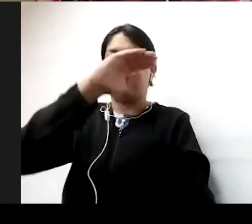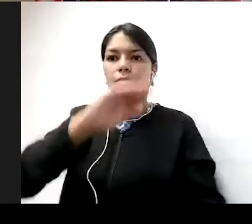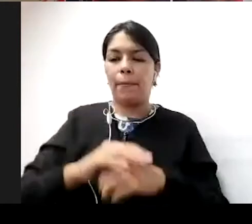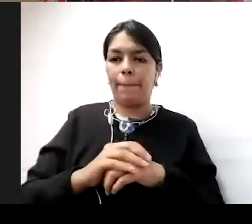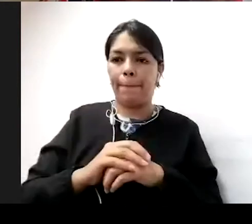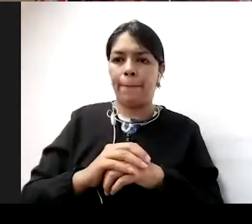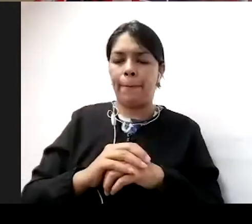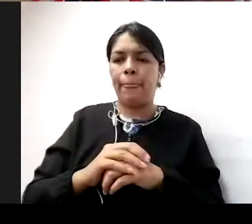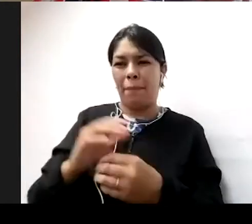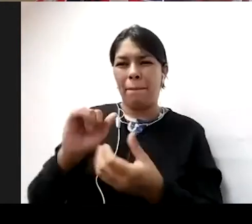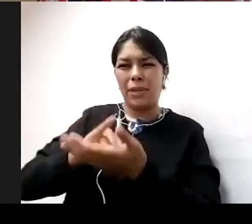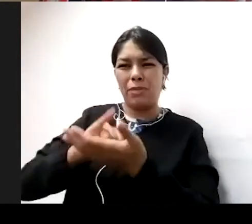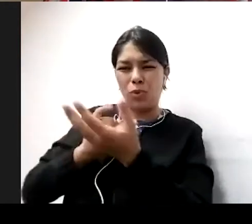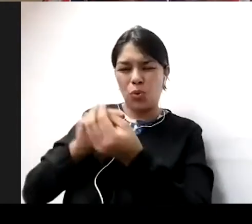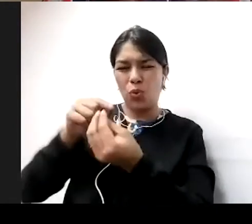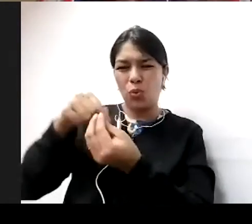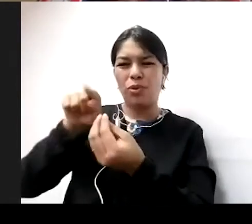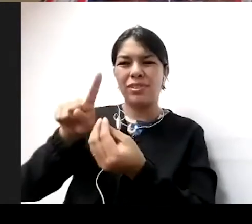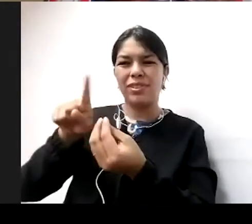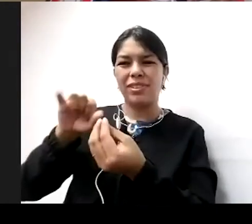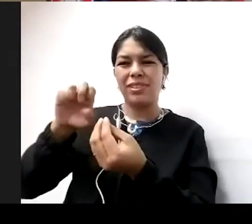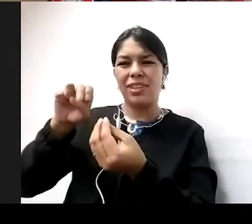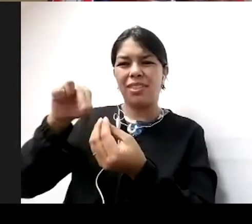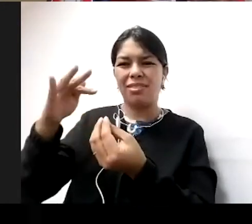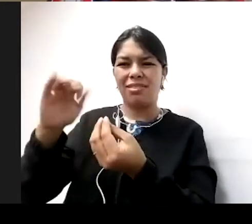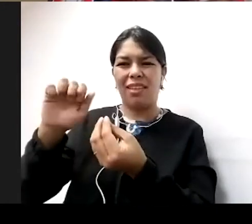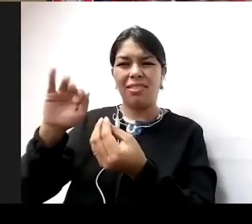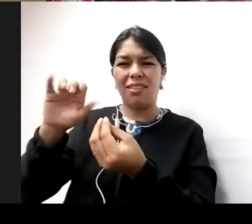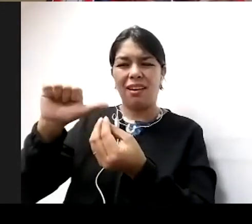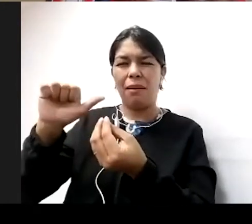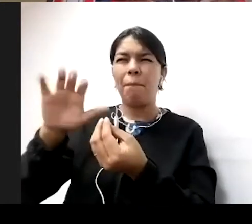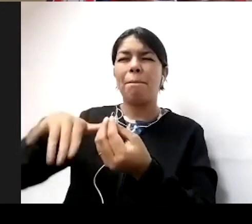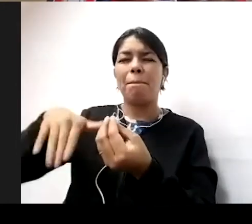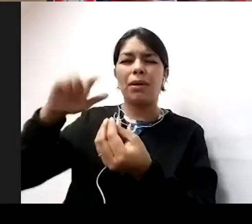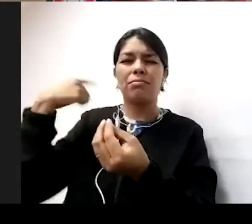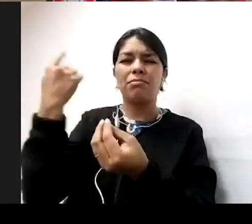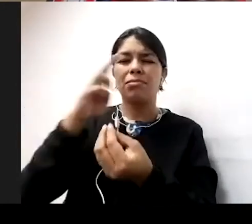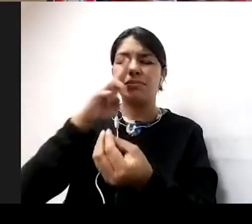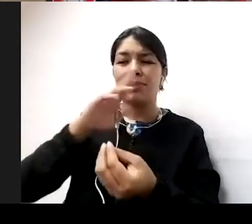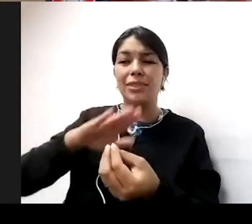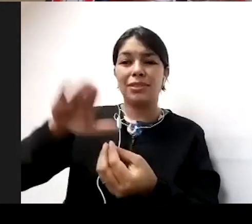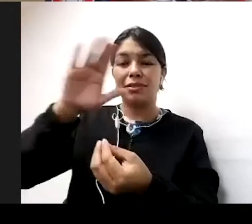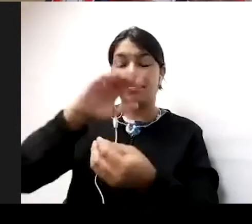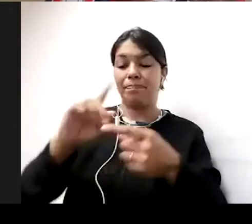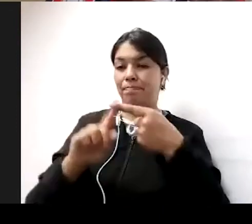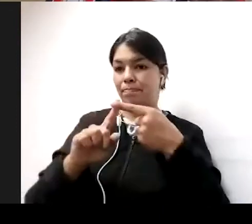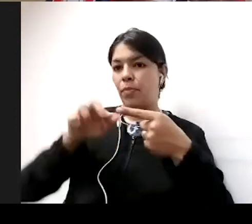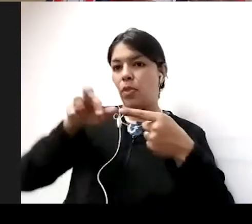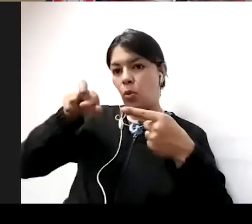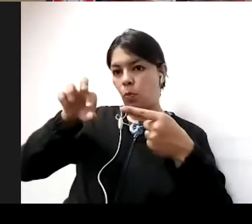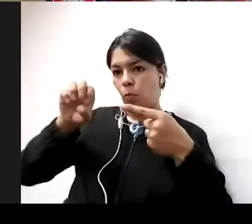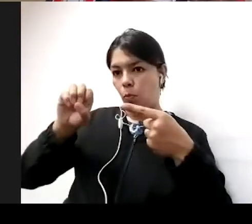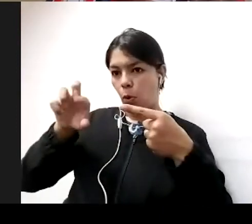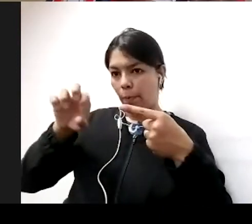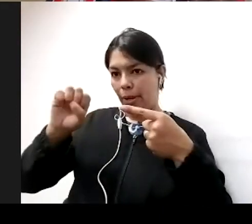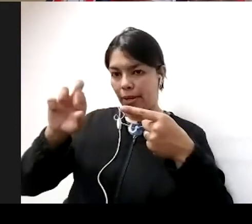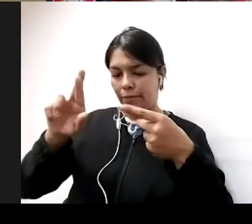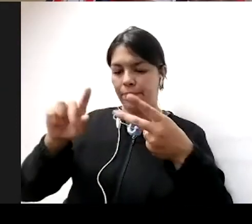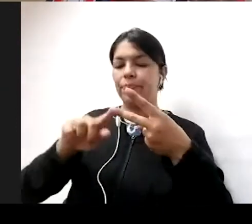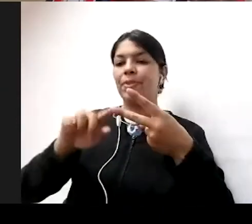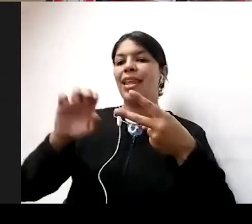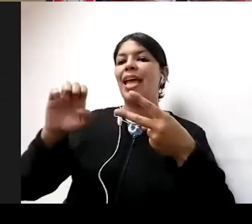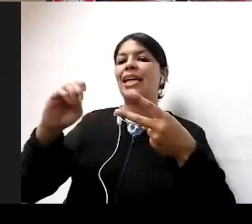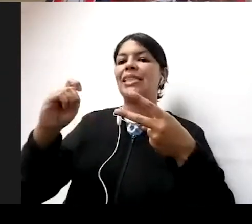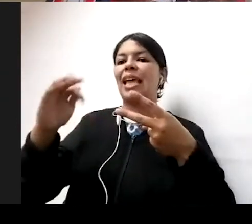nuestro comercio nacional, está el popper, el éxtasis